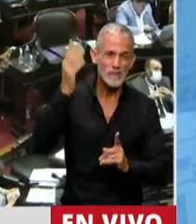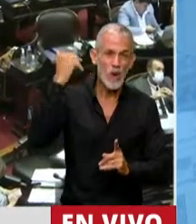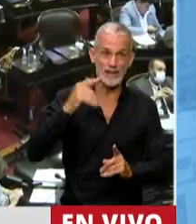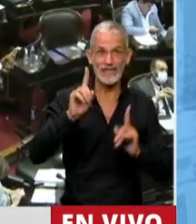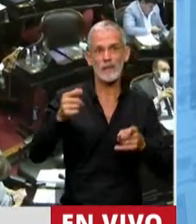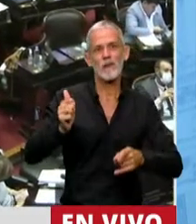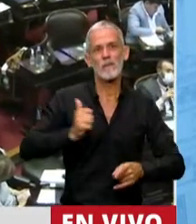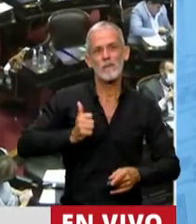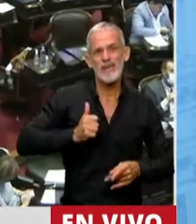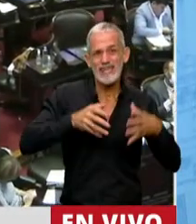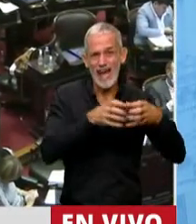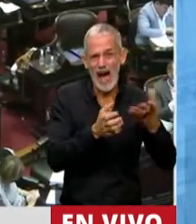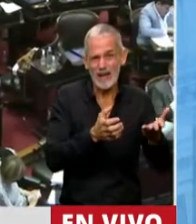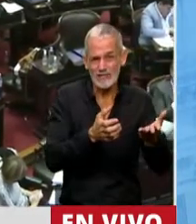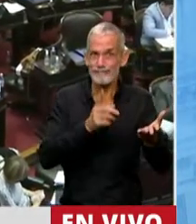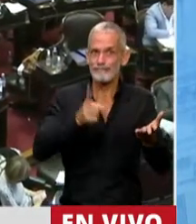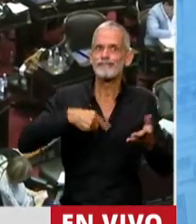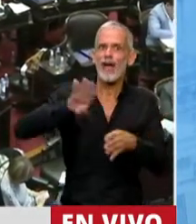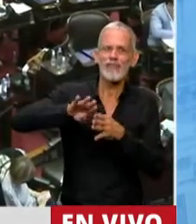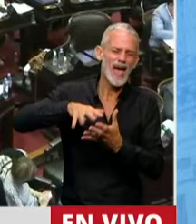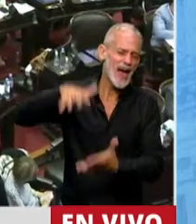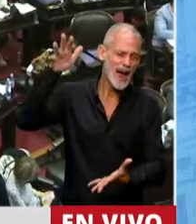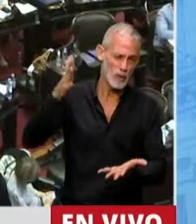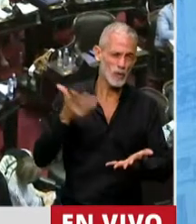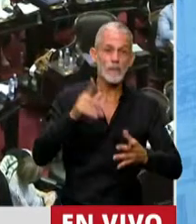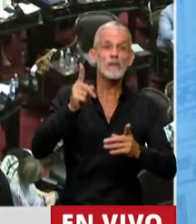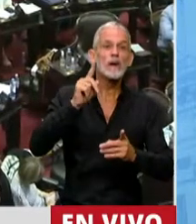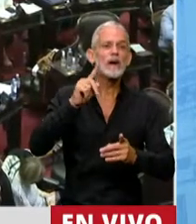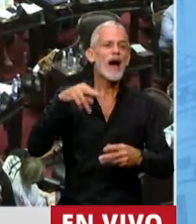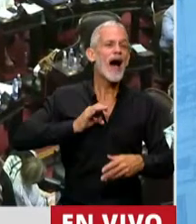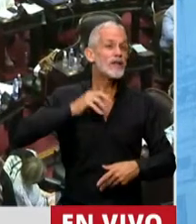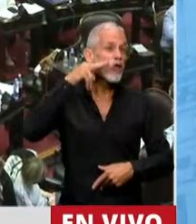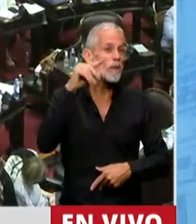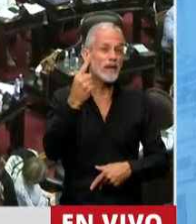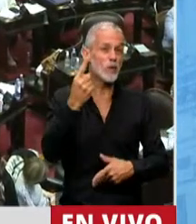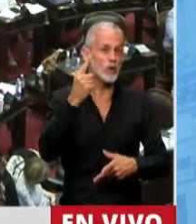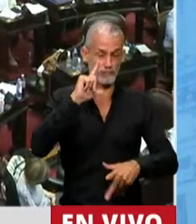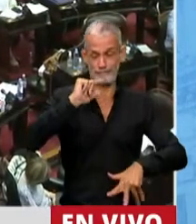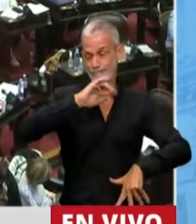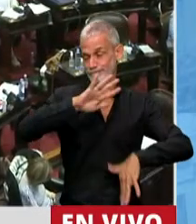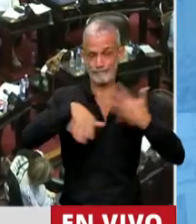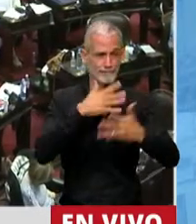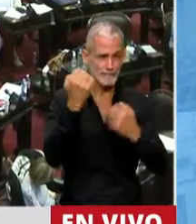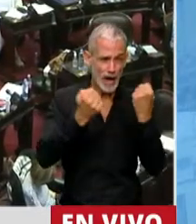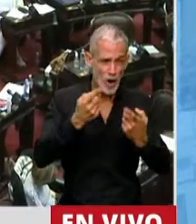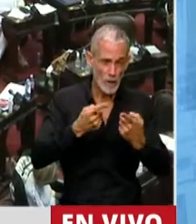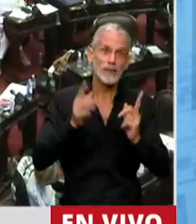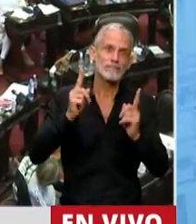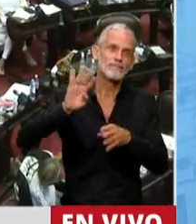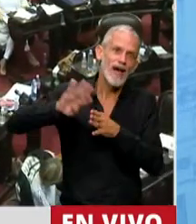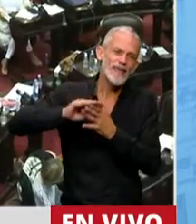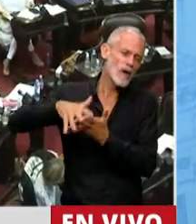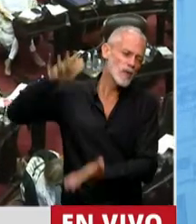la última dictadura militar. No se puede entender la gran crisis, la mega crisis del 2001, sin el proceso de